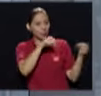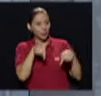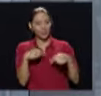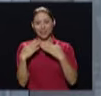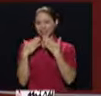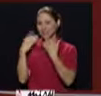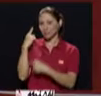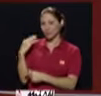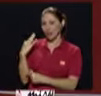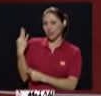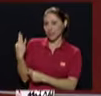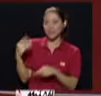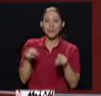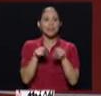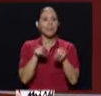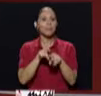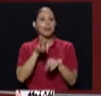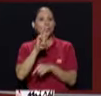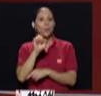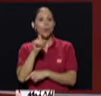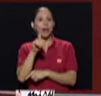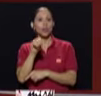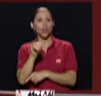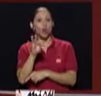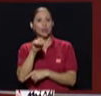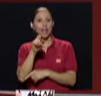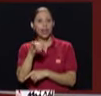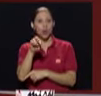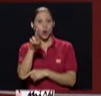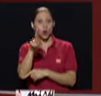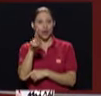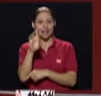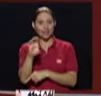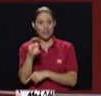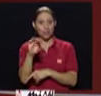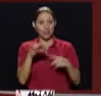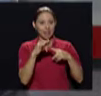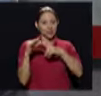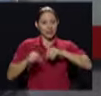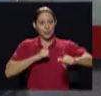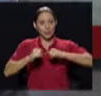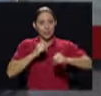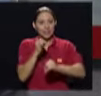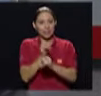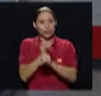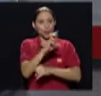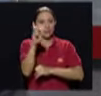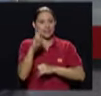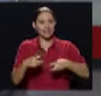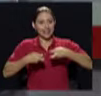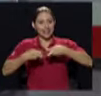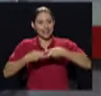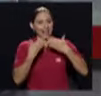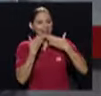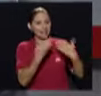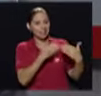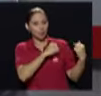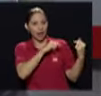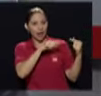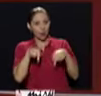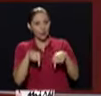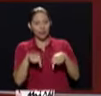invitación. También nos acompaña Waldo Taylor Castillo, quien es sismólogo del Instituto Costarricense de Electricidad. Gracias por acompañarnos. Gracias